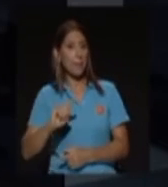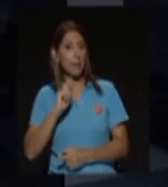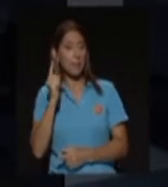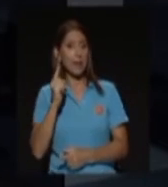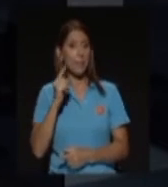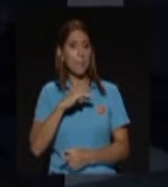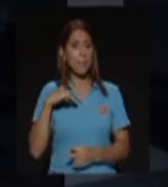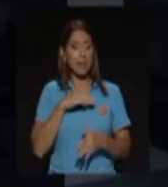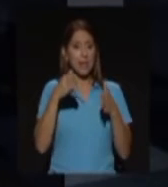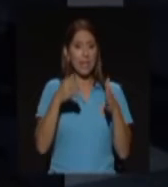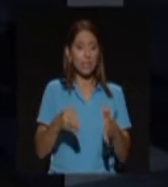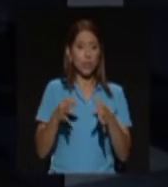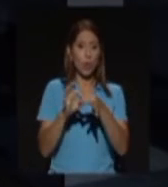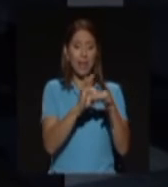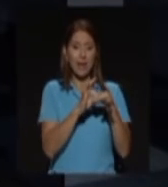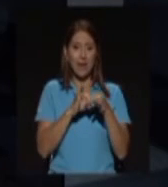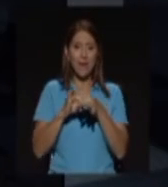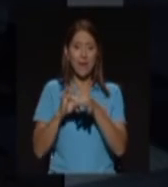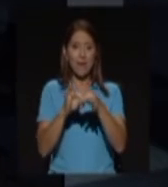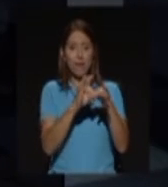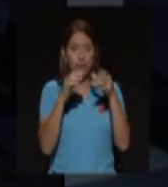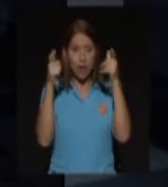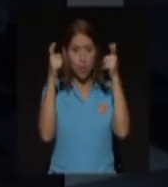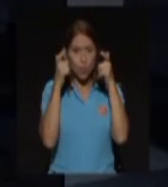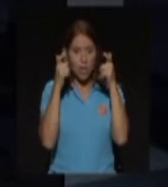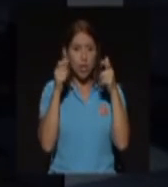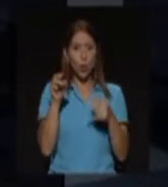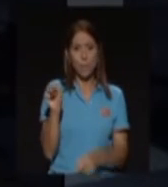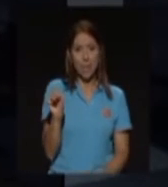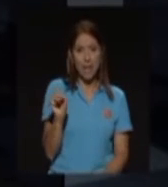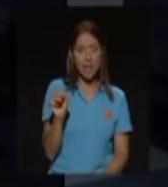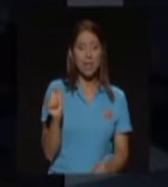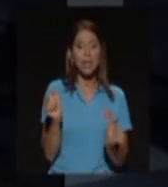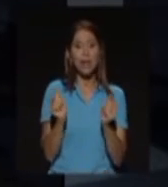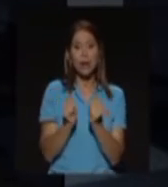May del Reino Unido, con el